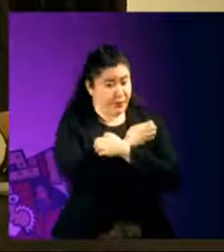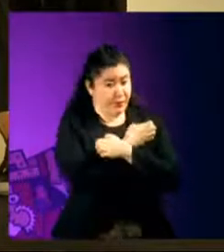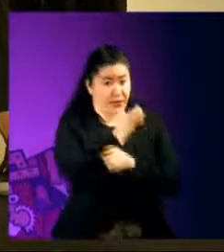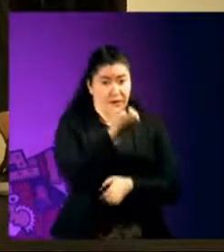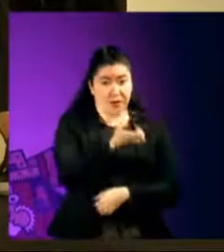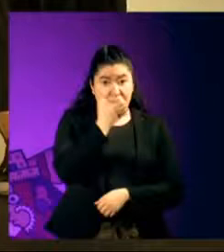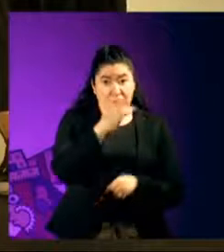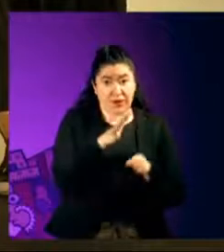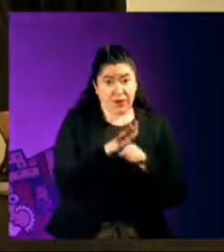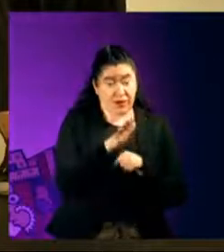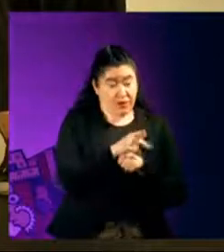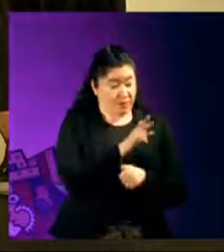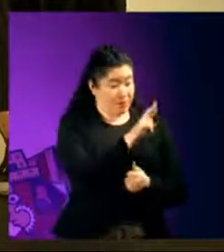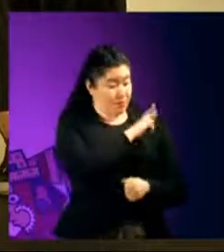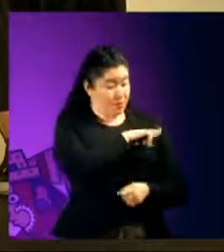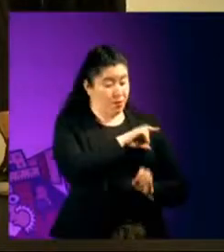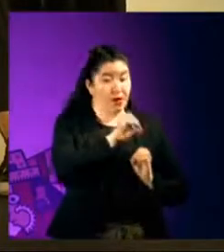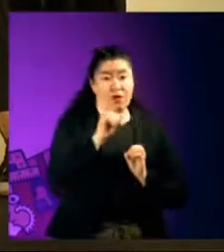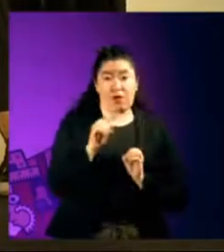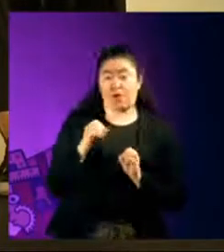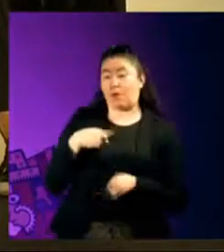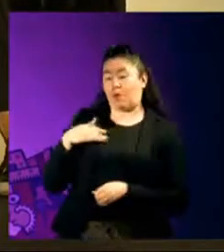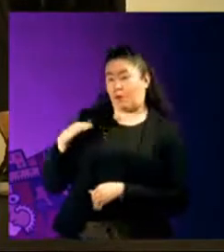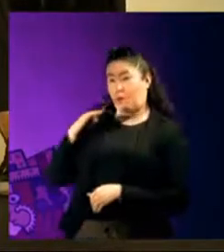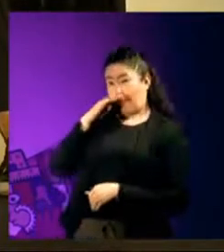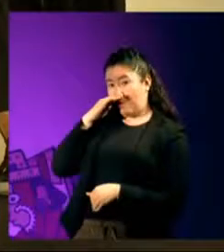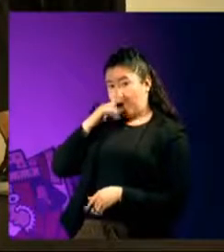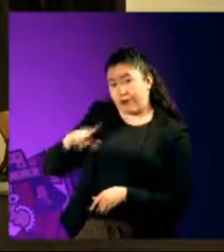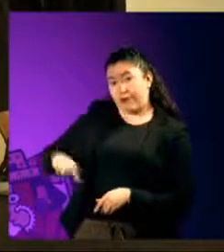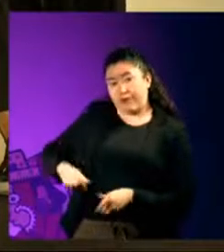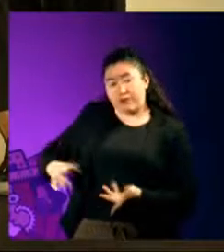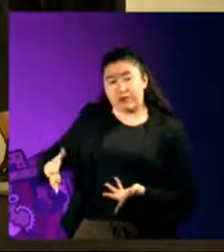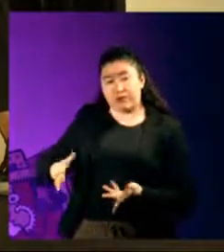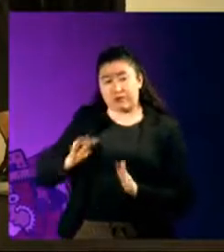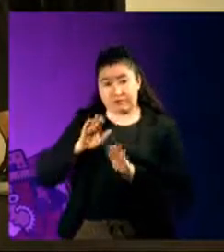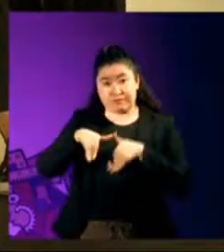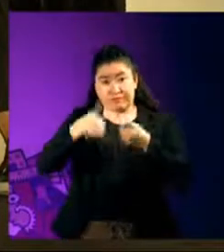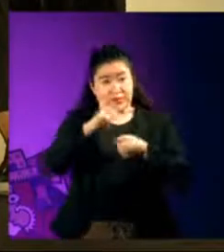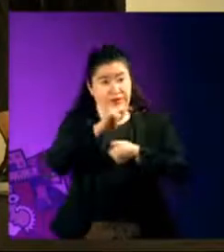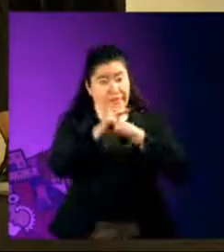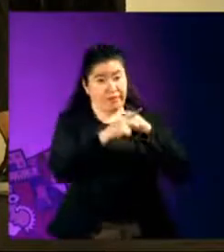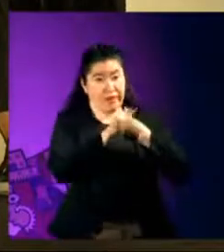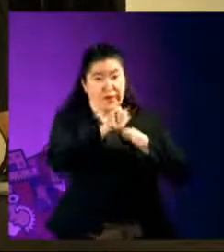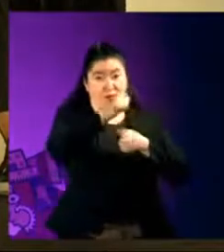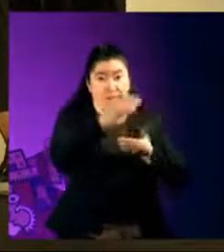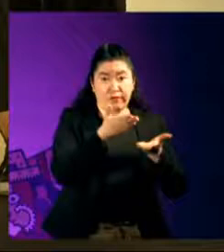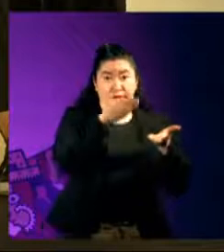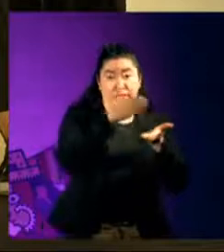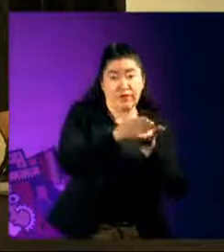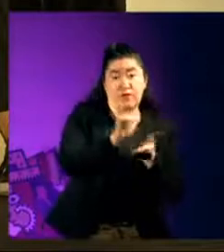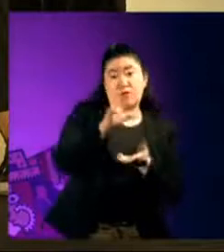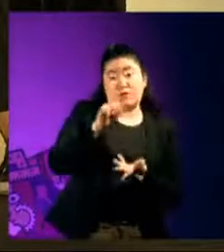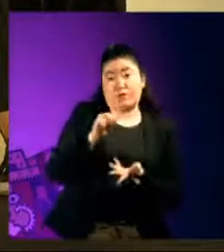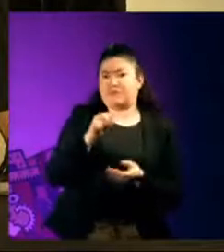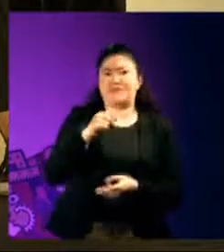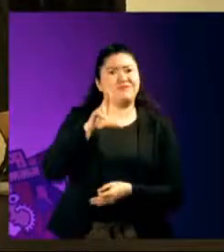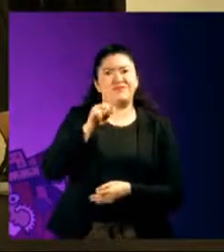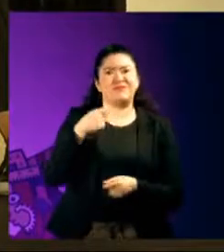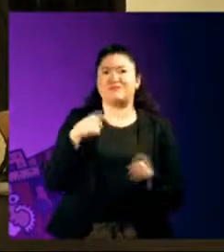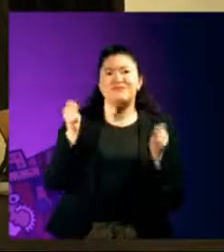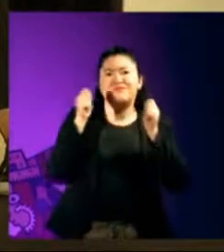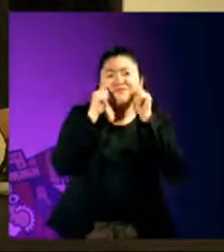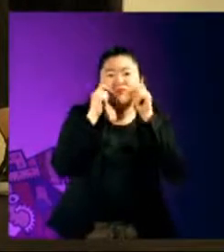en la confesional privada saliste al extranjero no saliste de todos valemos igual y eso va a hacer